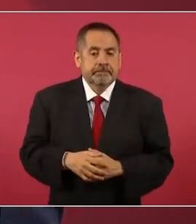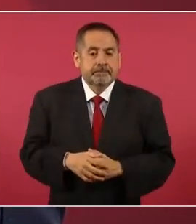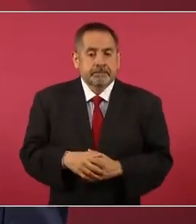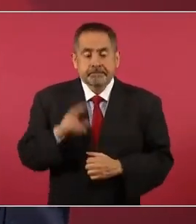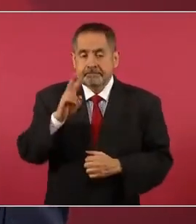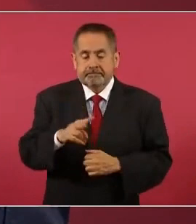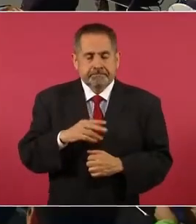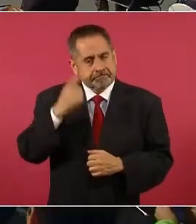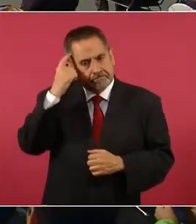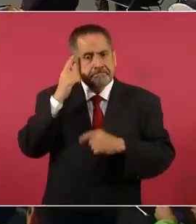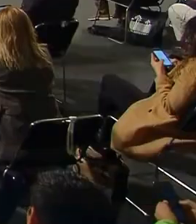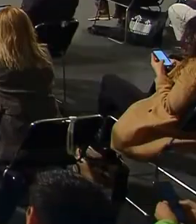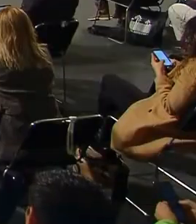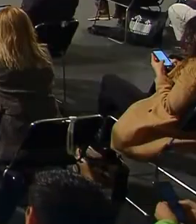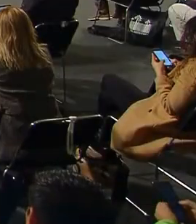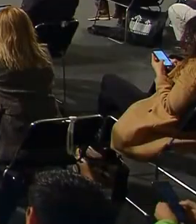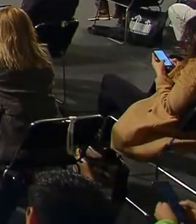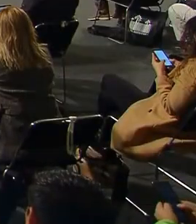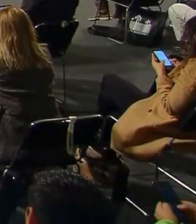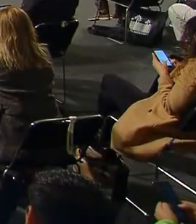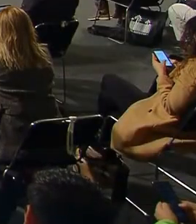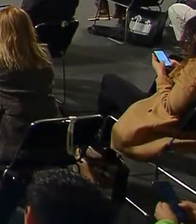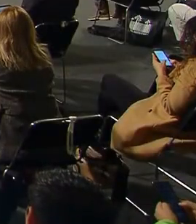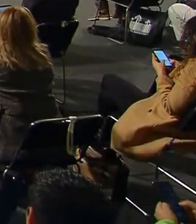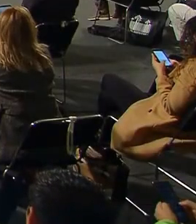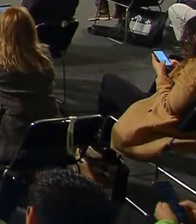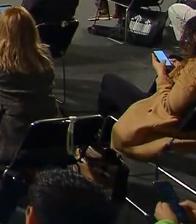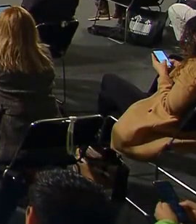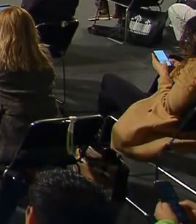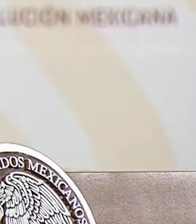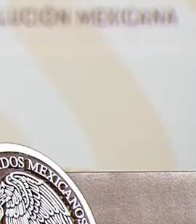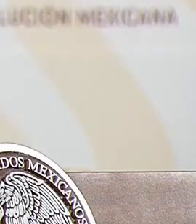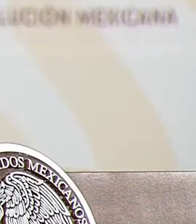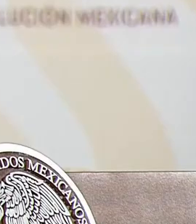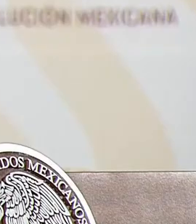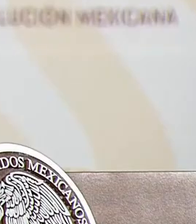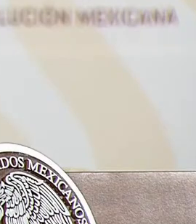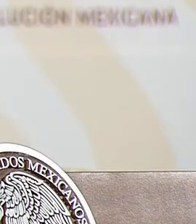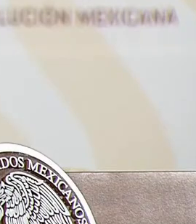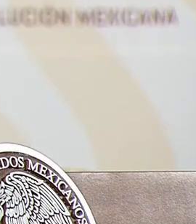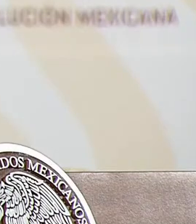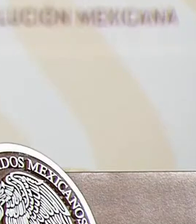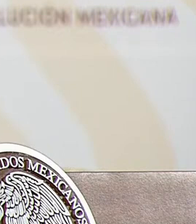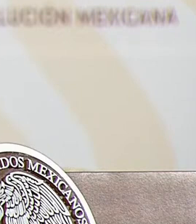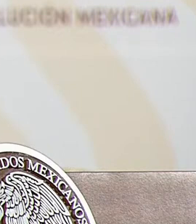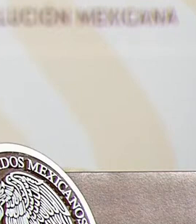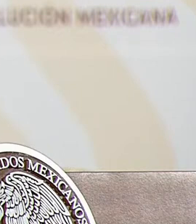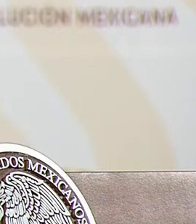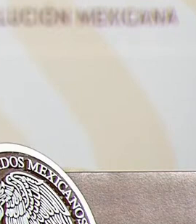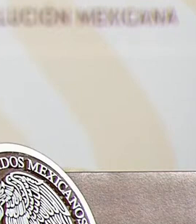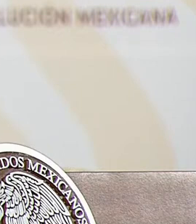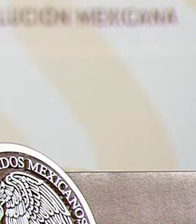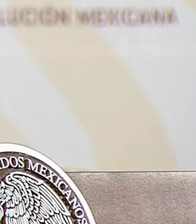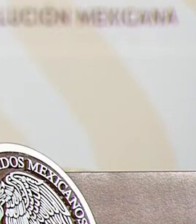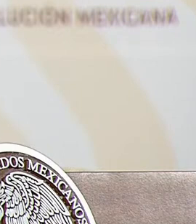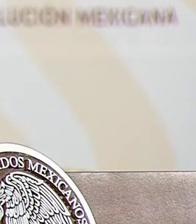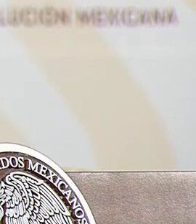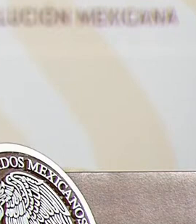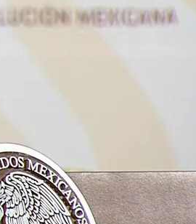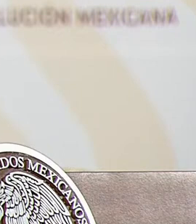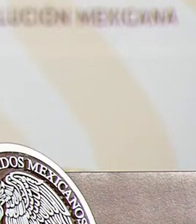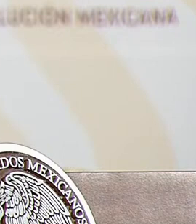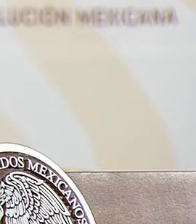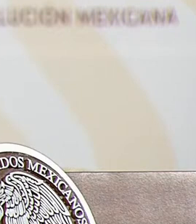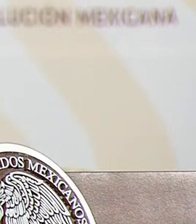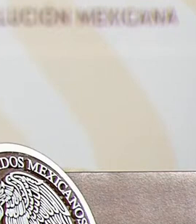con enorme optimismo la llegada de la maestra Raquel Buenrostro a la Secretaría de Economía. Sabemos que es una funcionaria